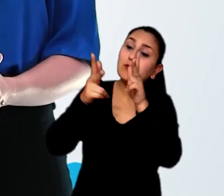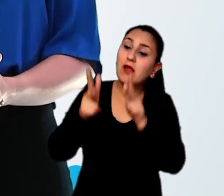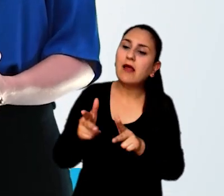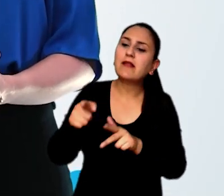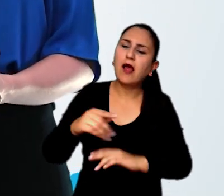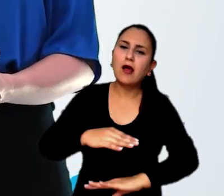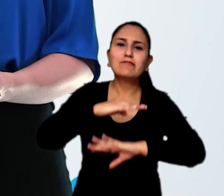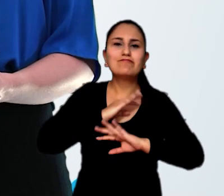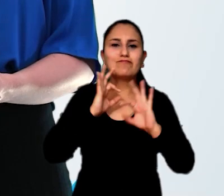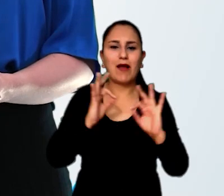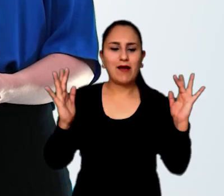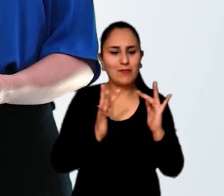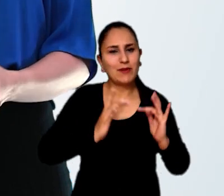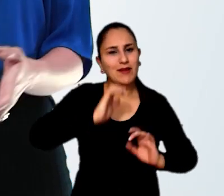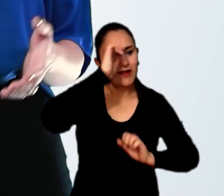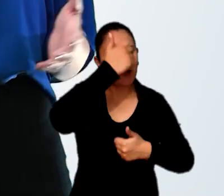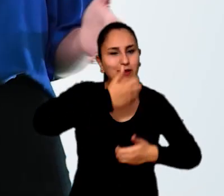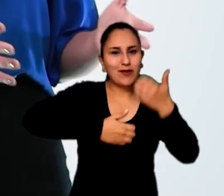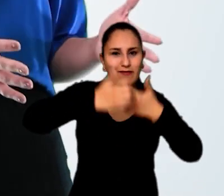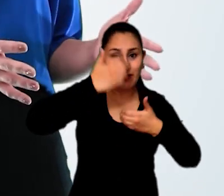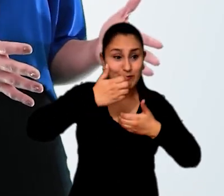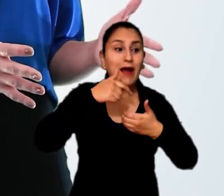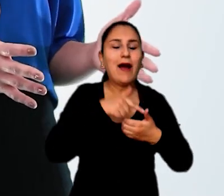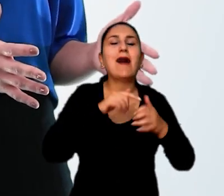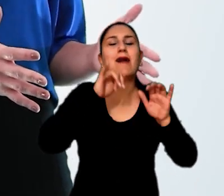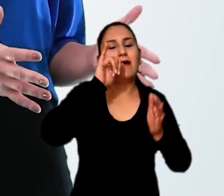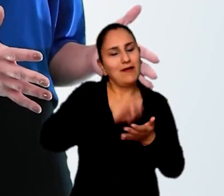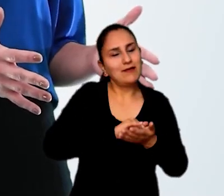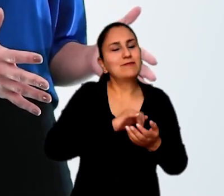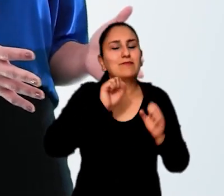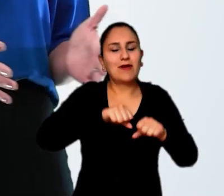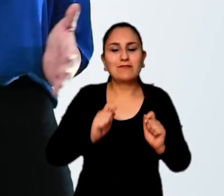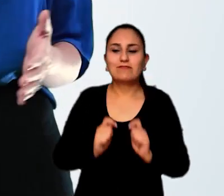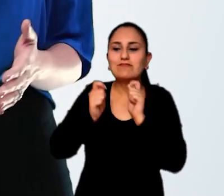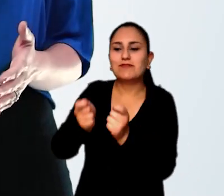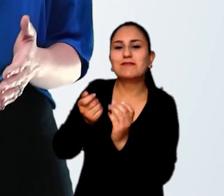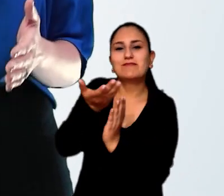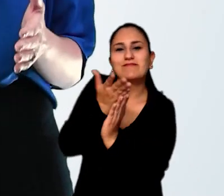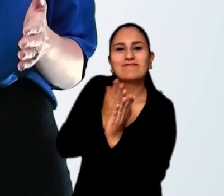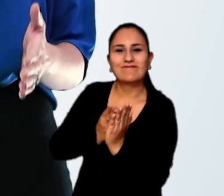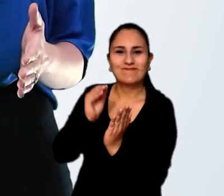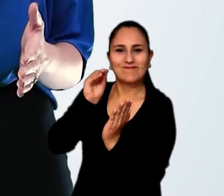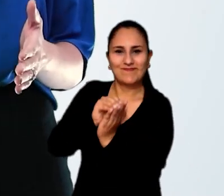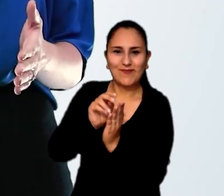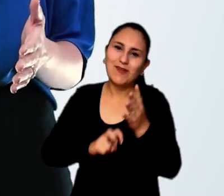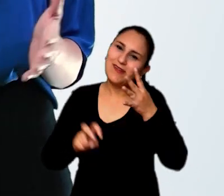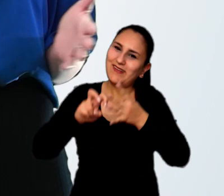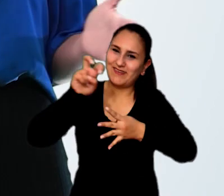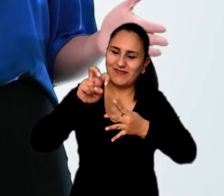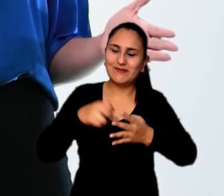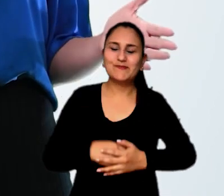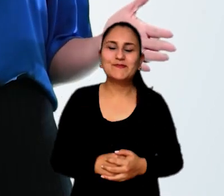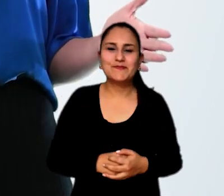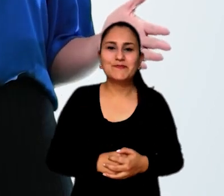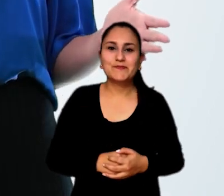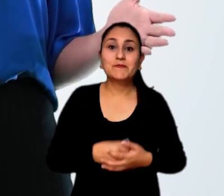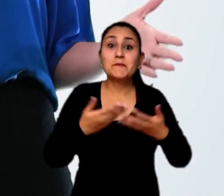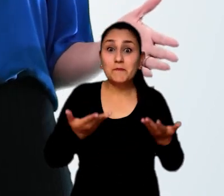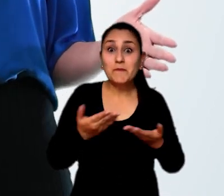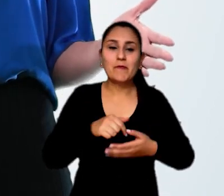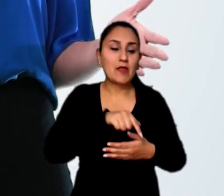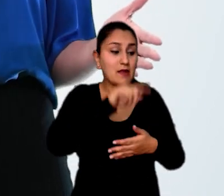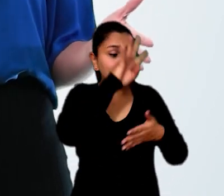satisface los criterios de evaluación para de este modo asignar una valoración o nivel en consecuencia